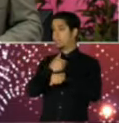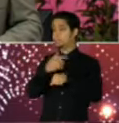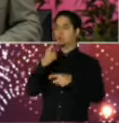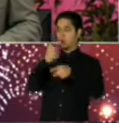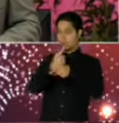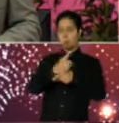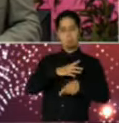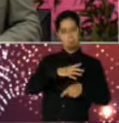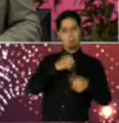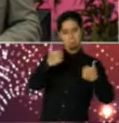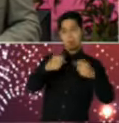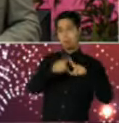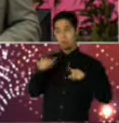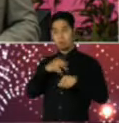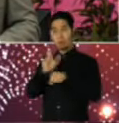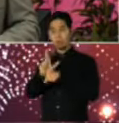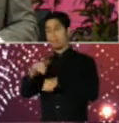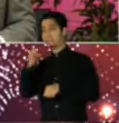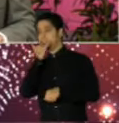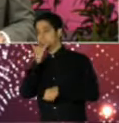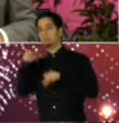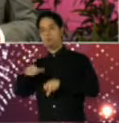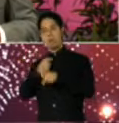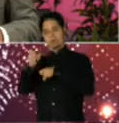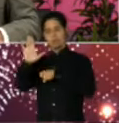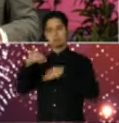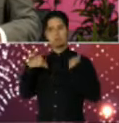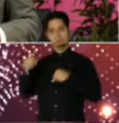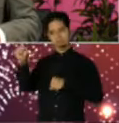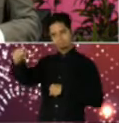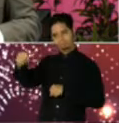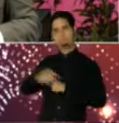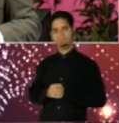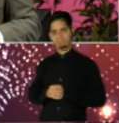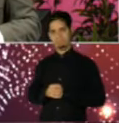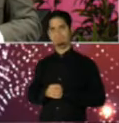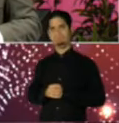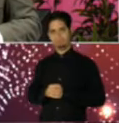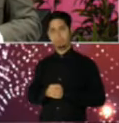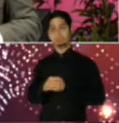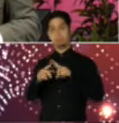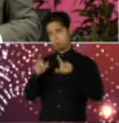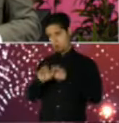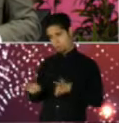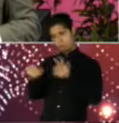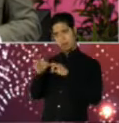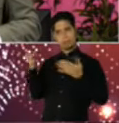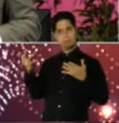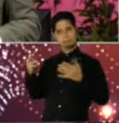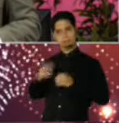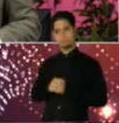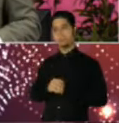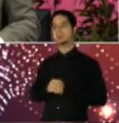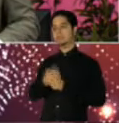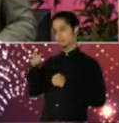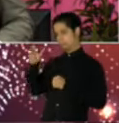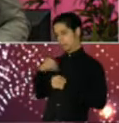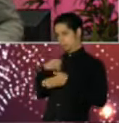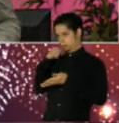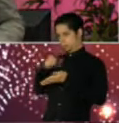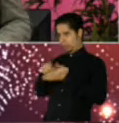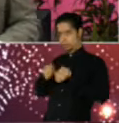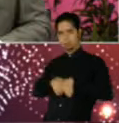efectivos, mal utilizados pues pueden representar un riesgo. Pero el punto es que lo importante era, y salió una comunicación para